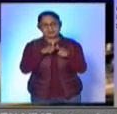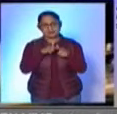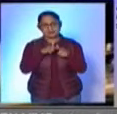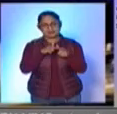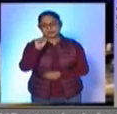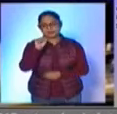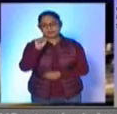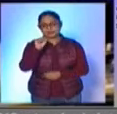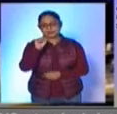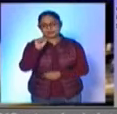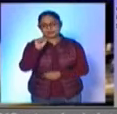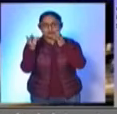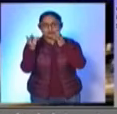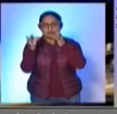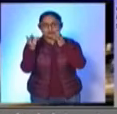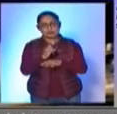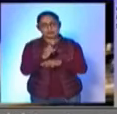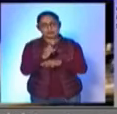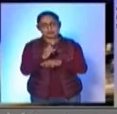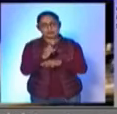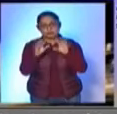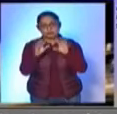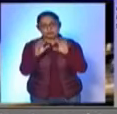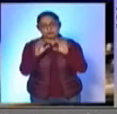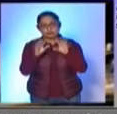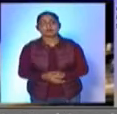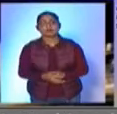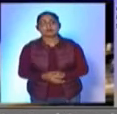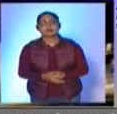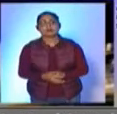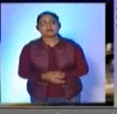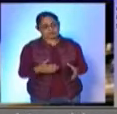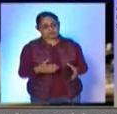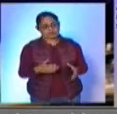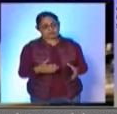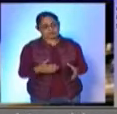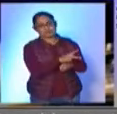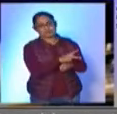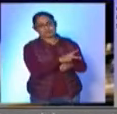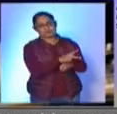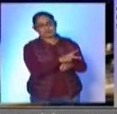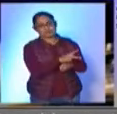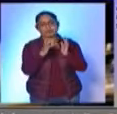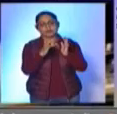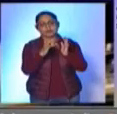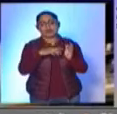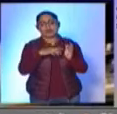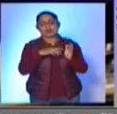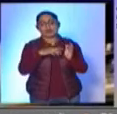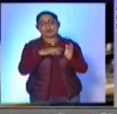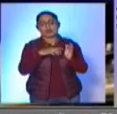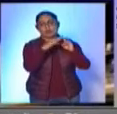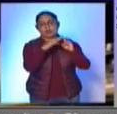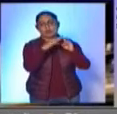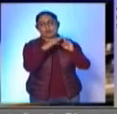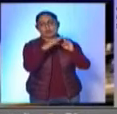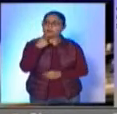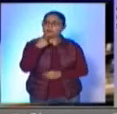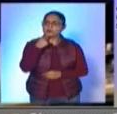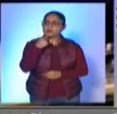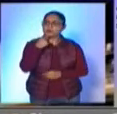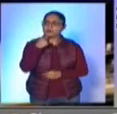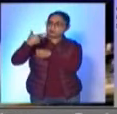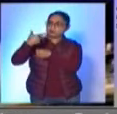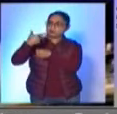minutos en SM Noticias tenemos más información. Pobladores y autoridades de la tenencia de Jesús del Monte denunciaron ante medios de comunicación un